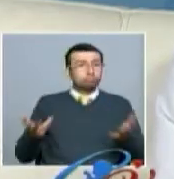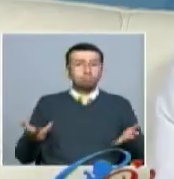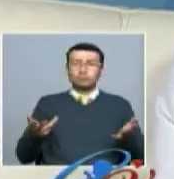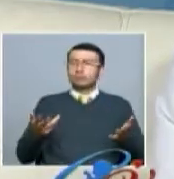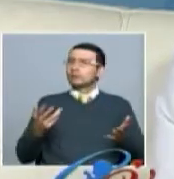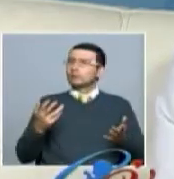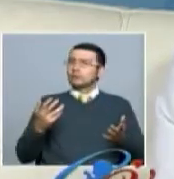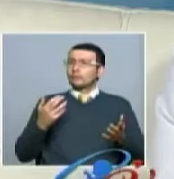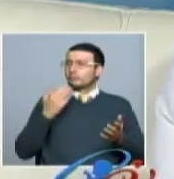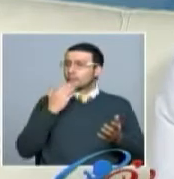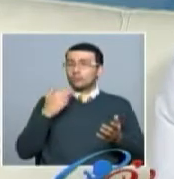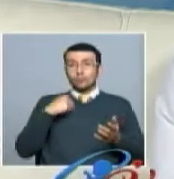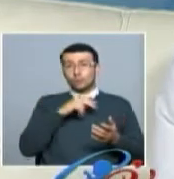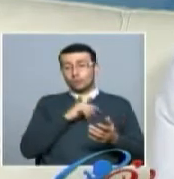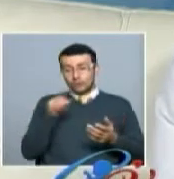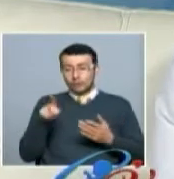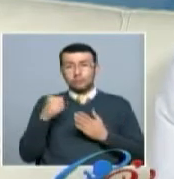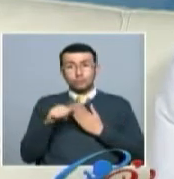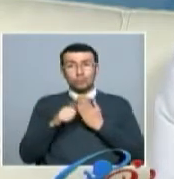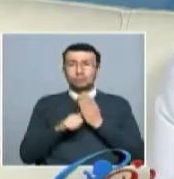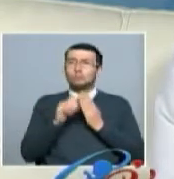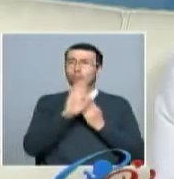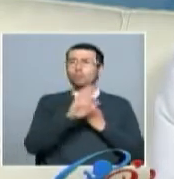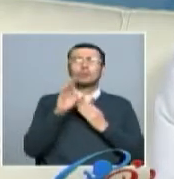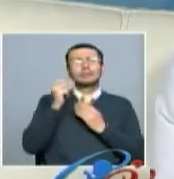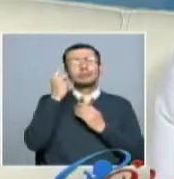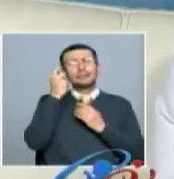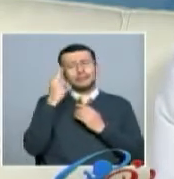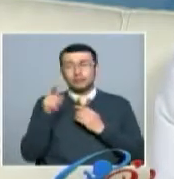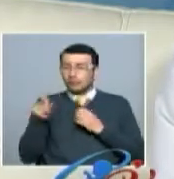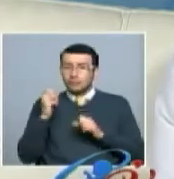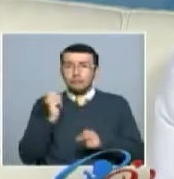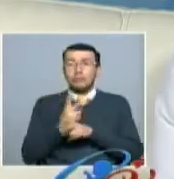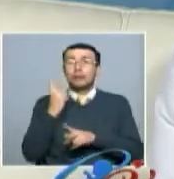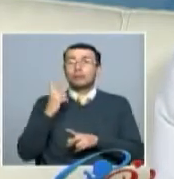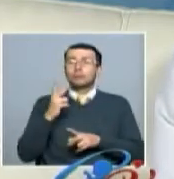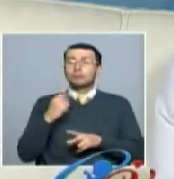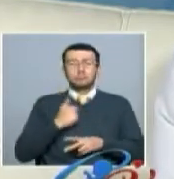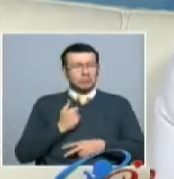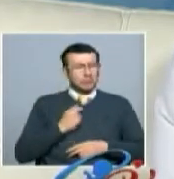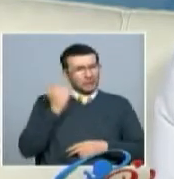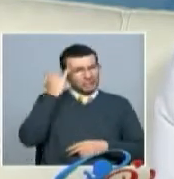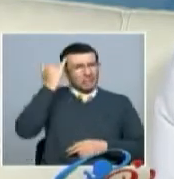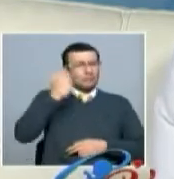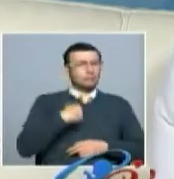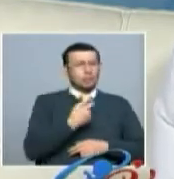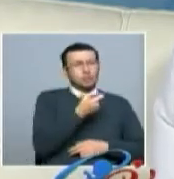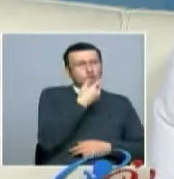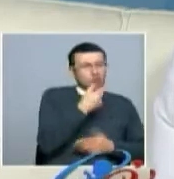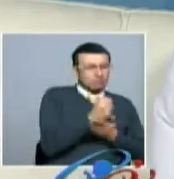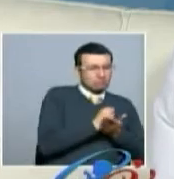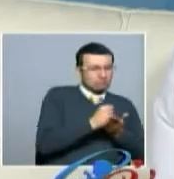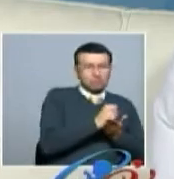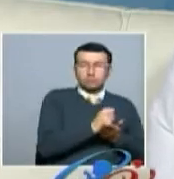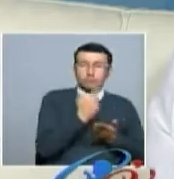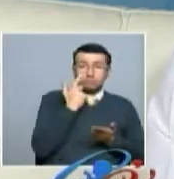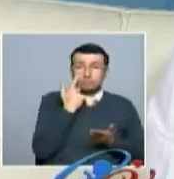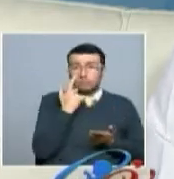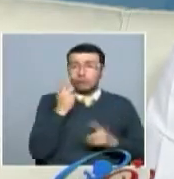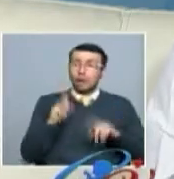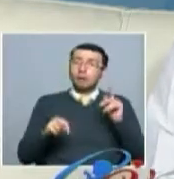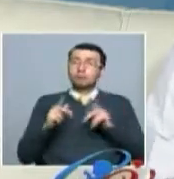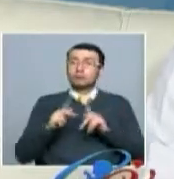la finalidad hoy de este programa es para que ustedes entiendan lo peligroso que es la automedicación. Muchas personas ponen la salud en la